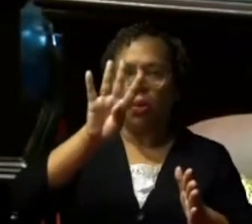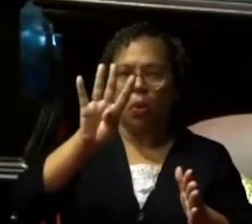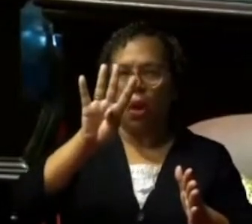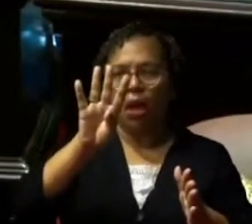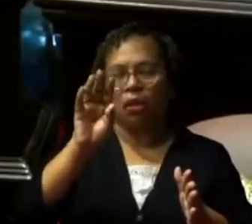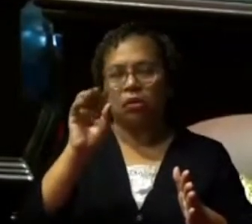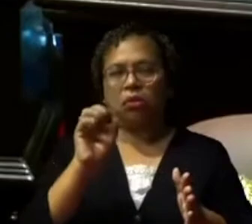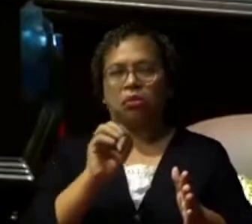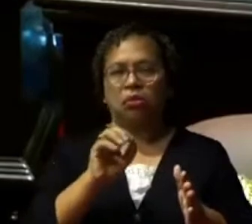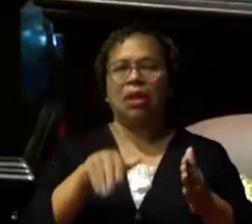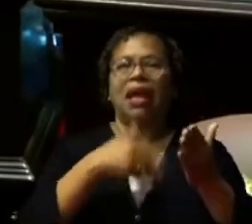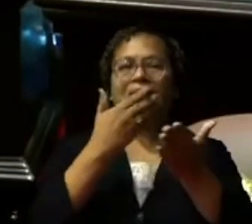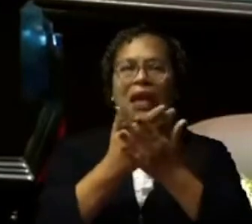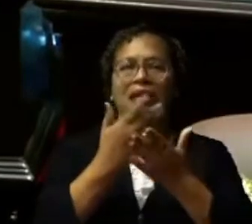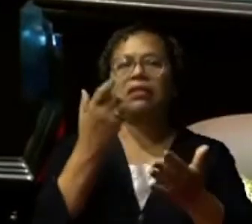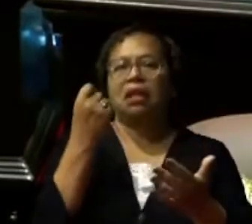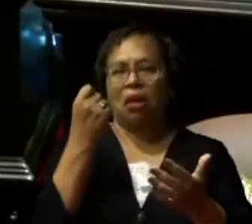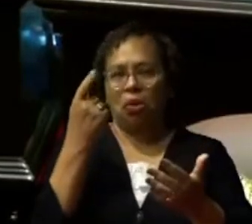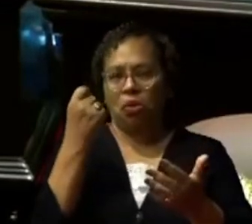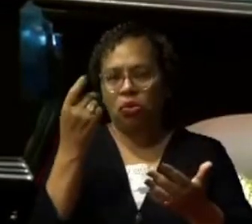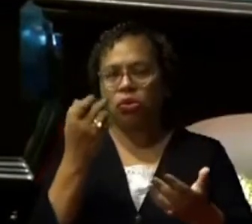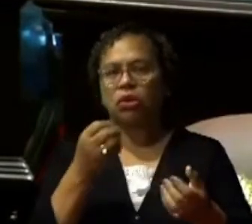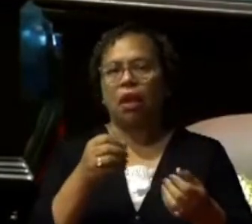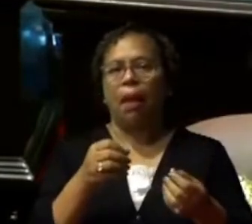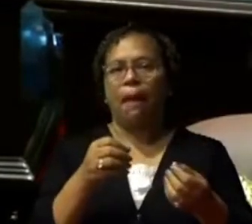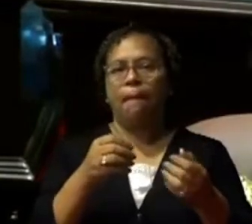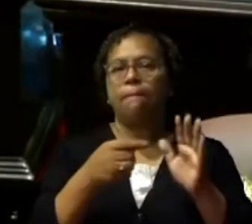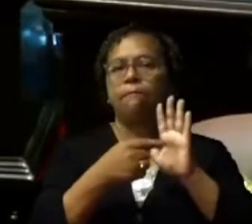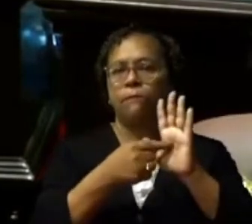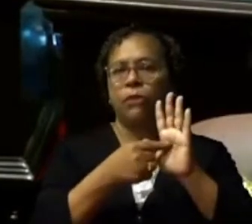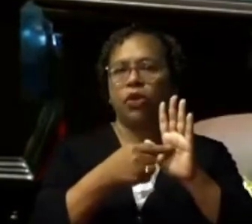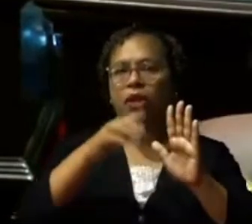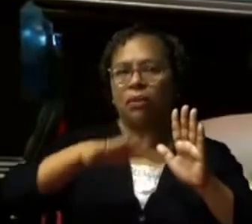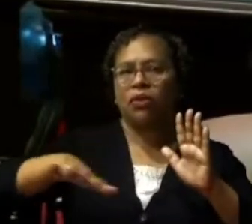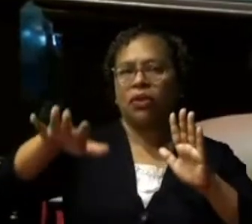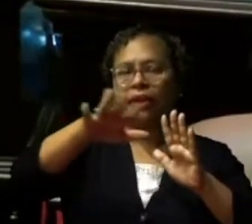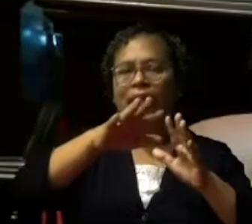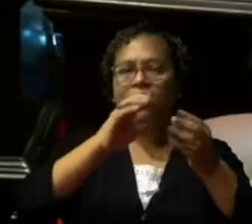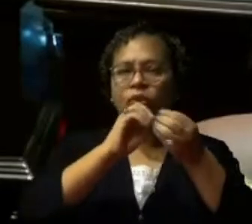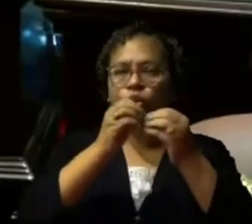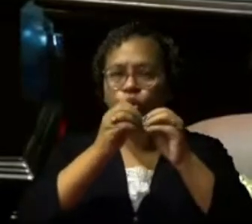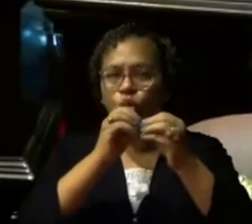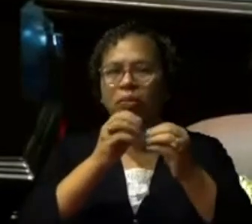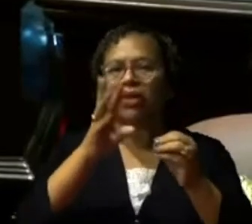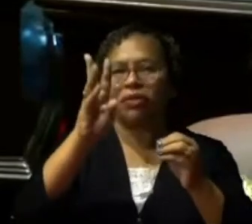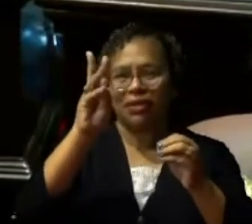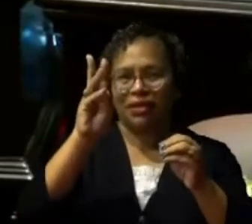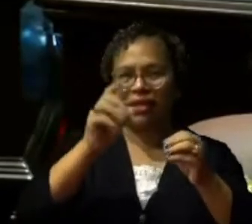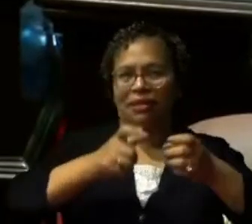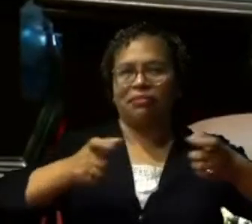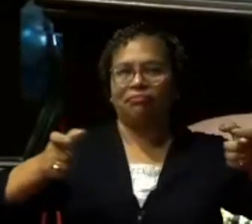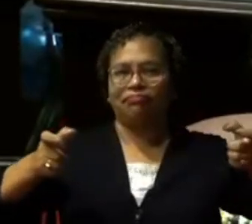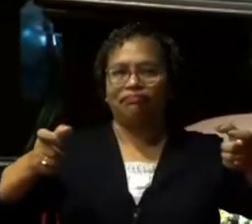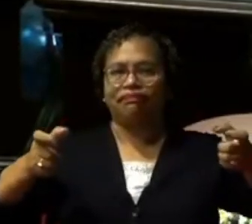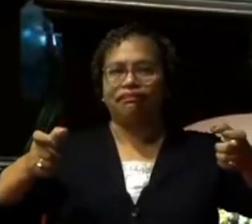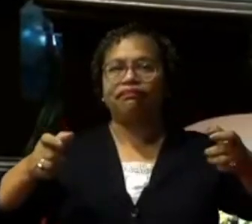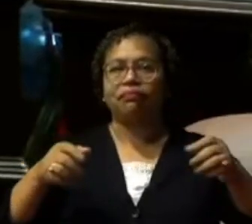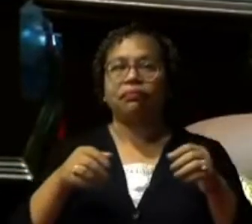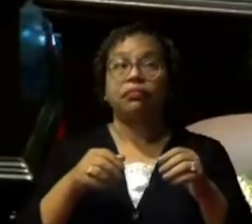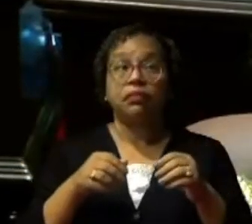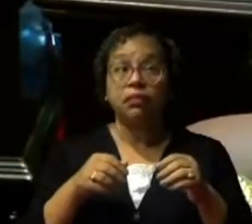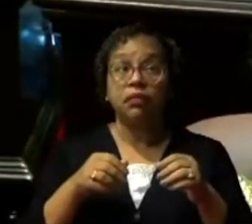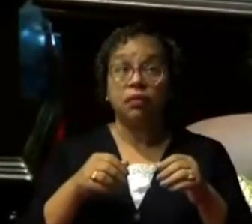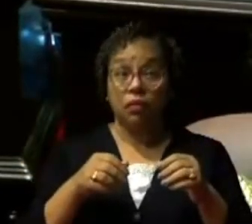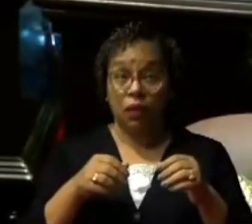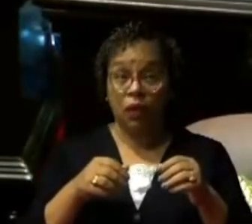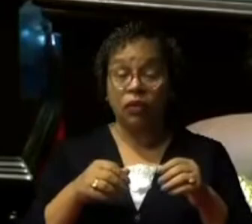como la circunscripción 6 de Santo Domingo, la circunscripción 3 que es la más grande del país. Con la aplicación del método de